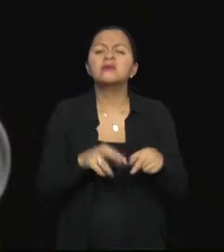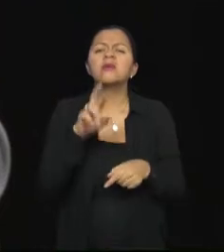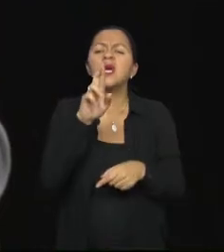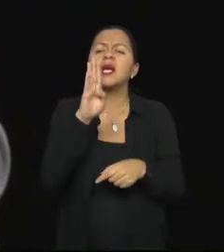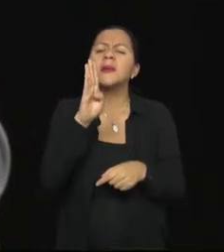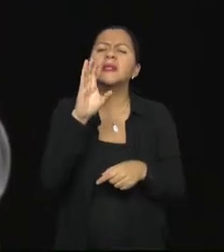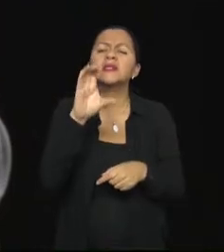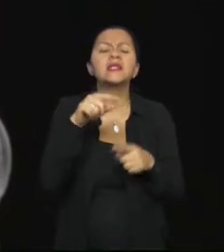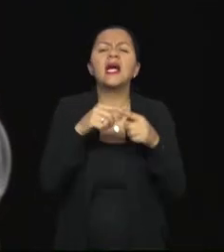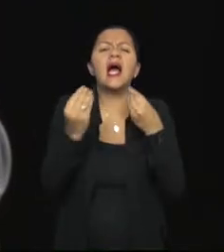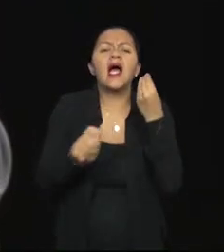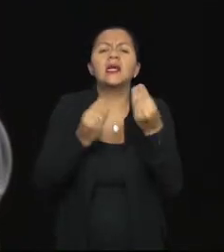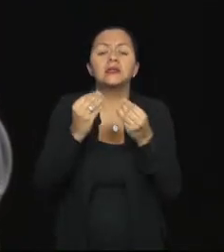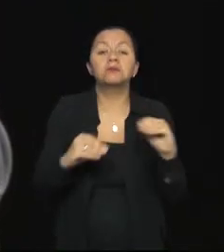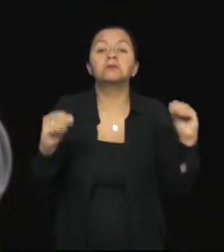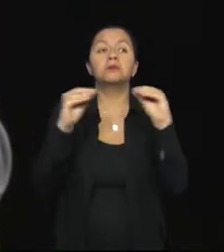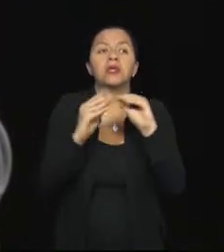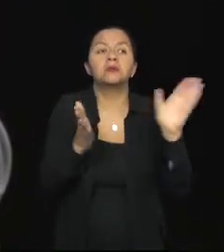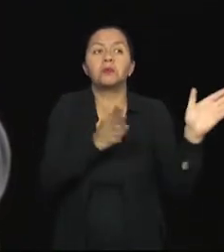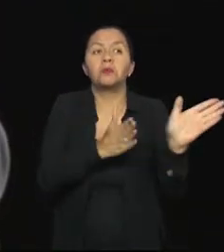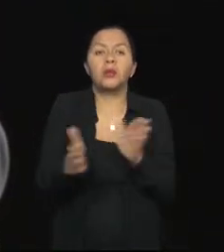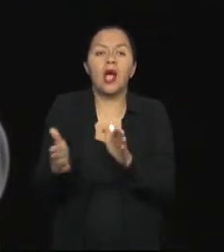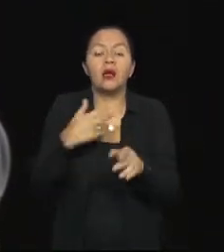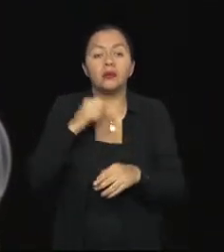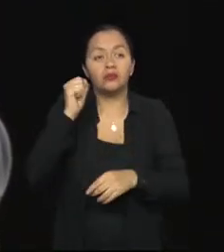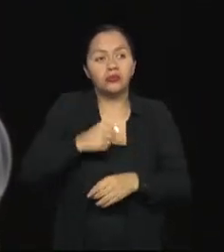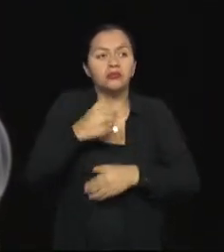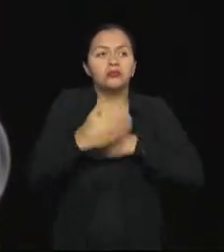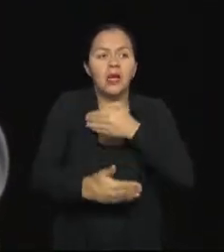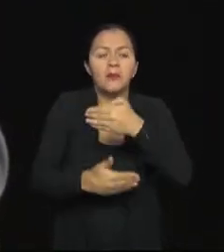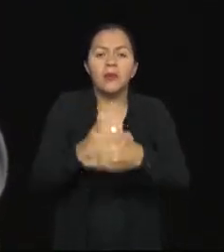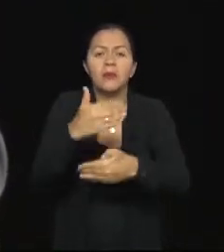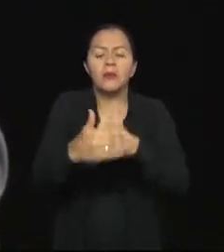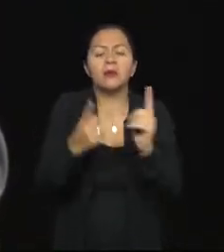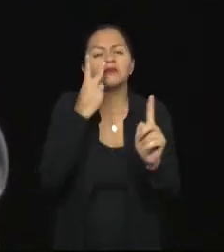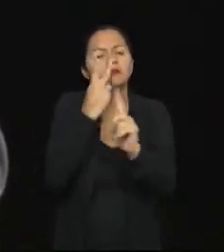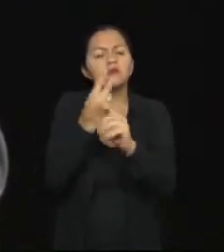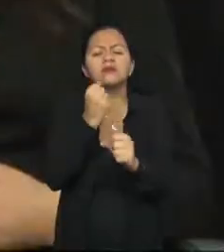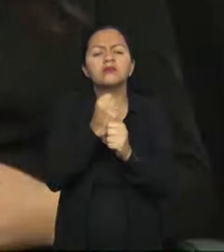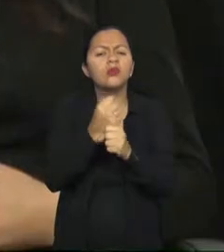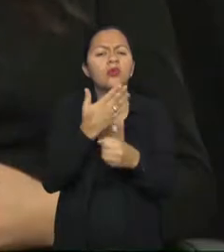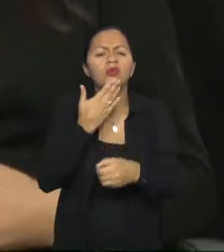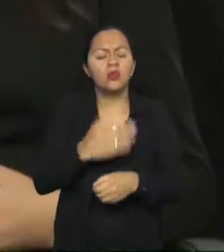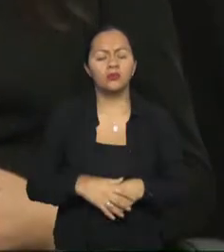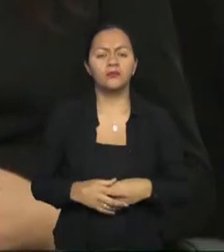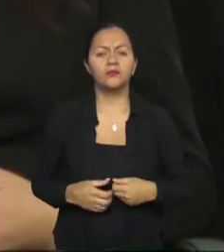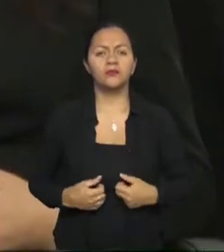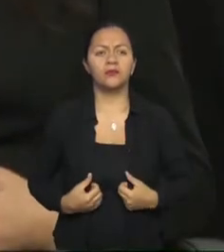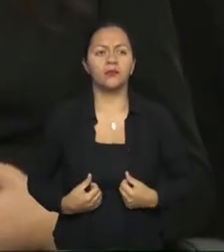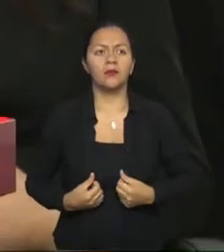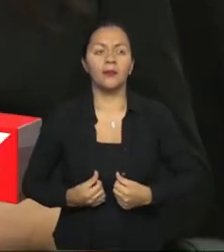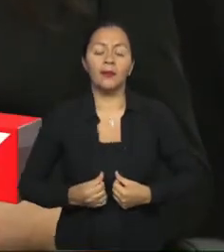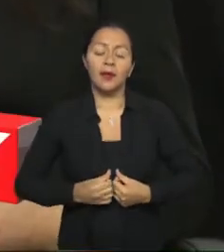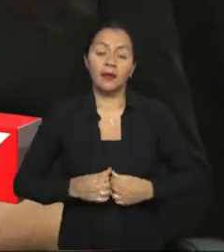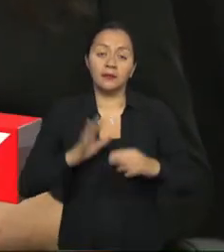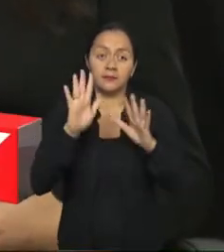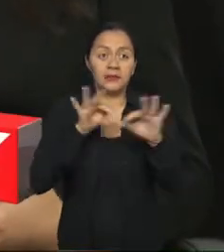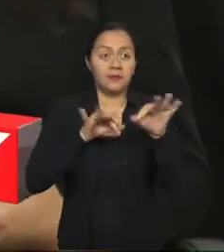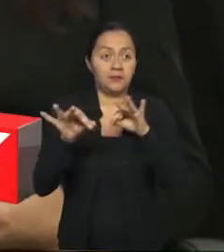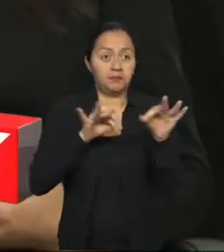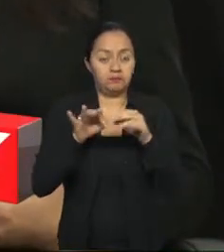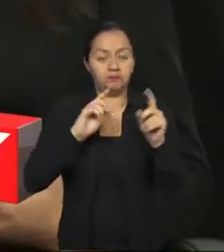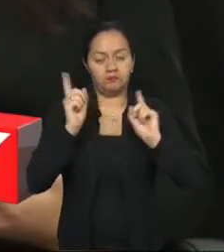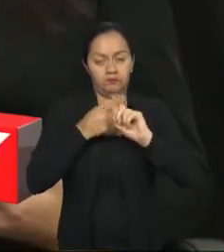y cuál es la acción que principalmente se va viendo en esa práctica? Sí, bueno, el